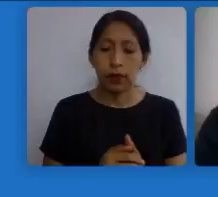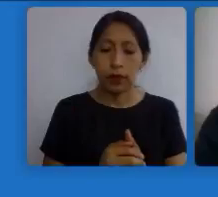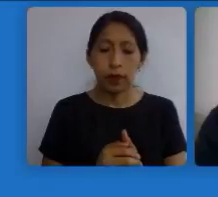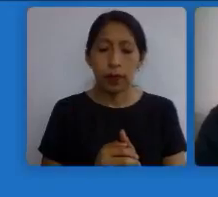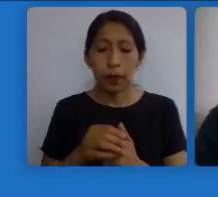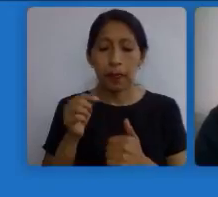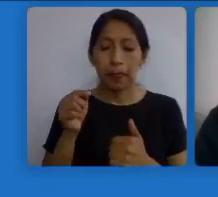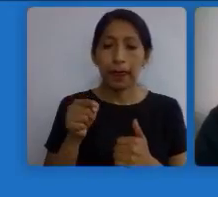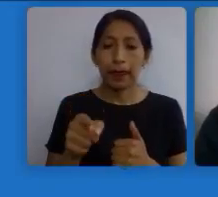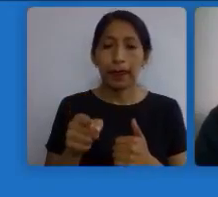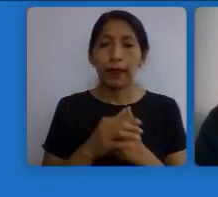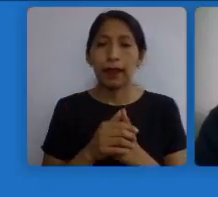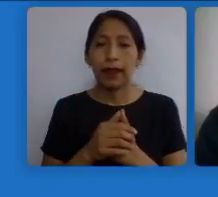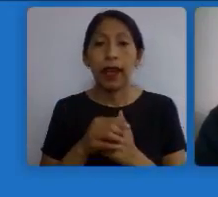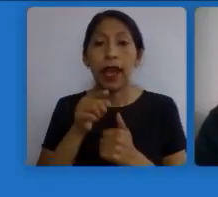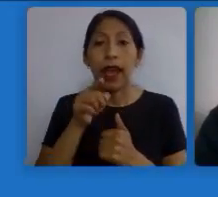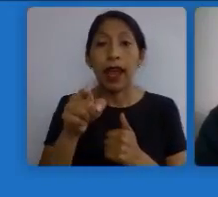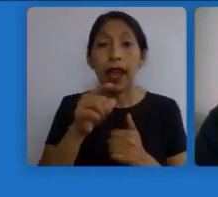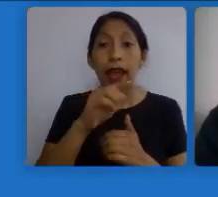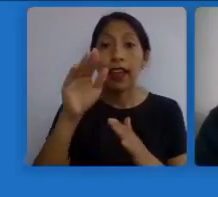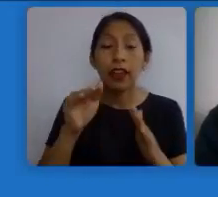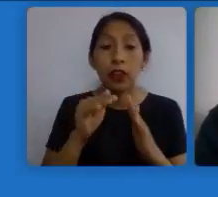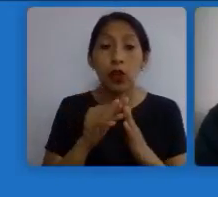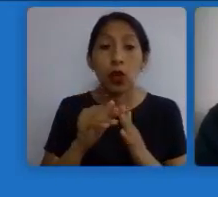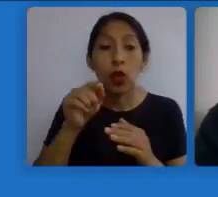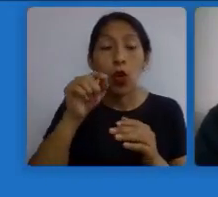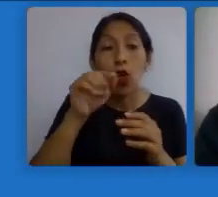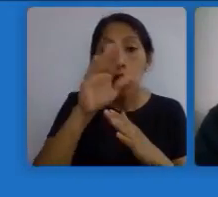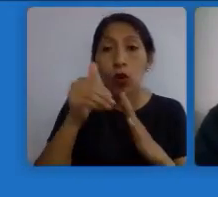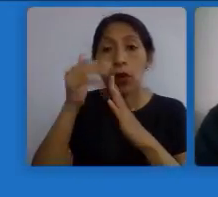la presentación va a estar en turismoin.p,